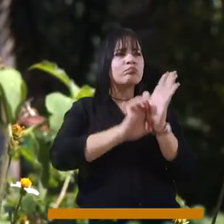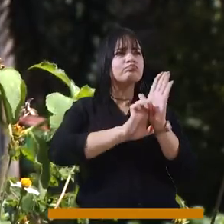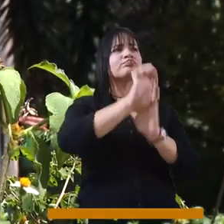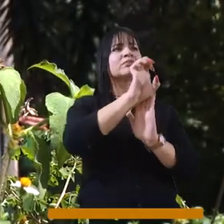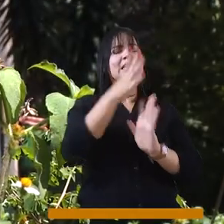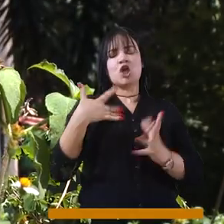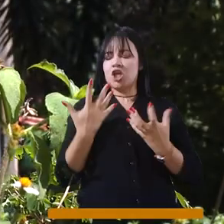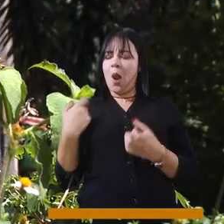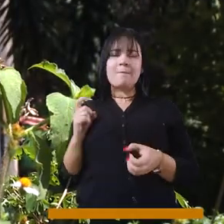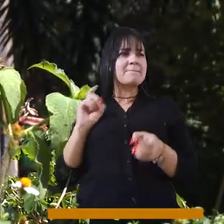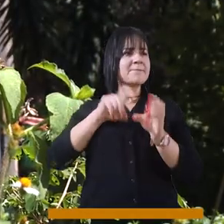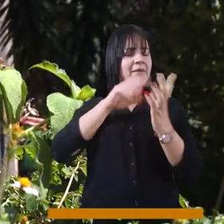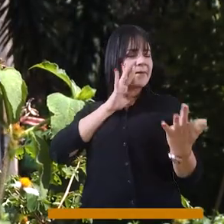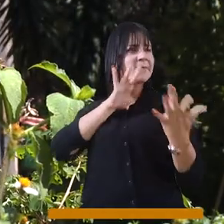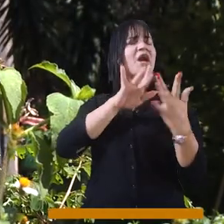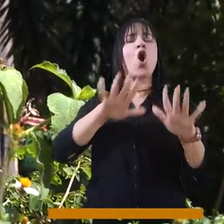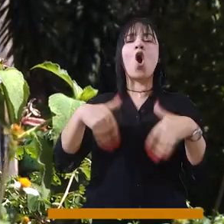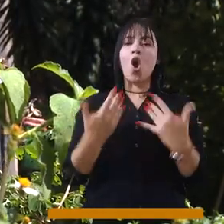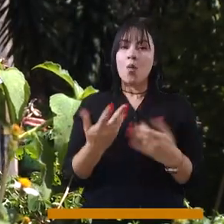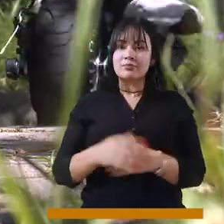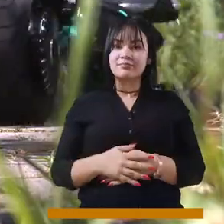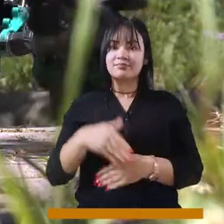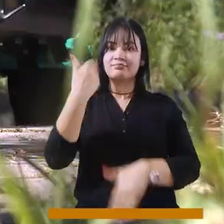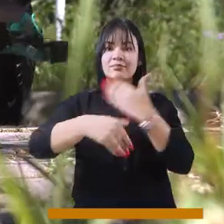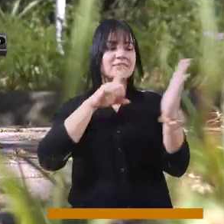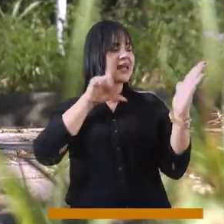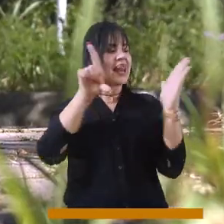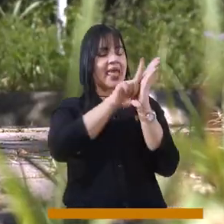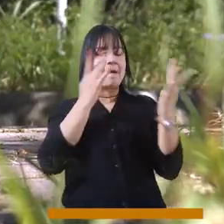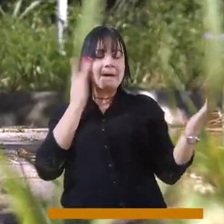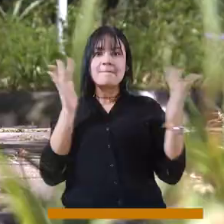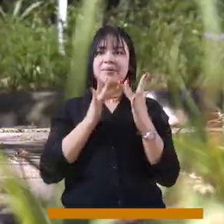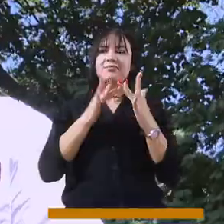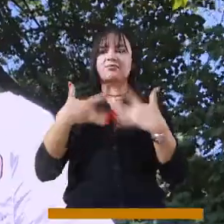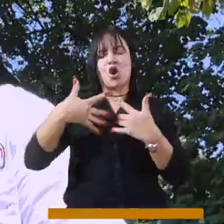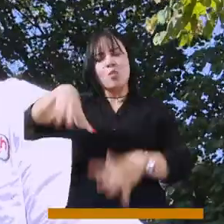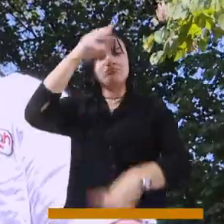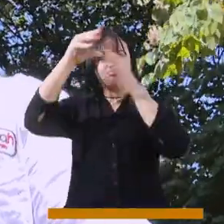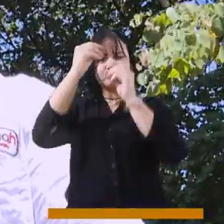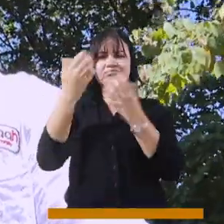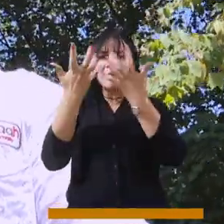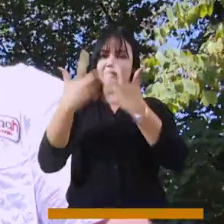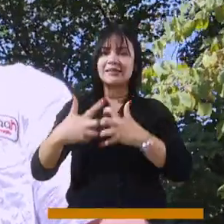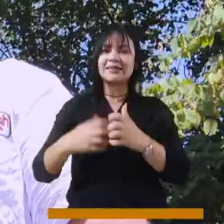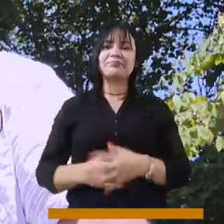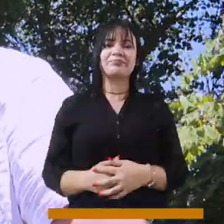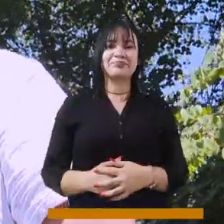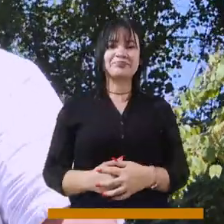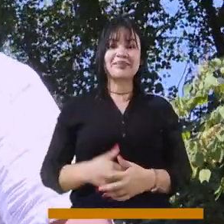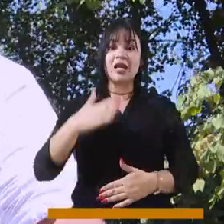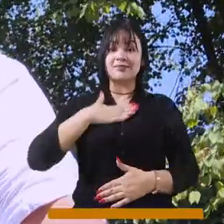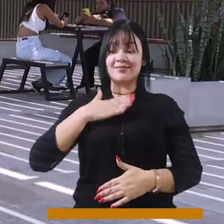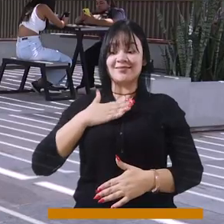aplicar para ellas el camino a la formalización y aprender a serc empresa como concejal de Medellín